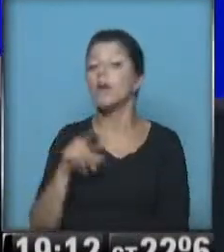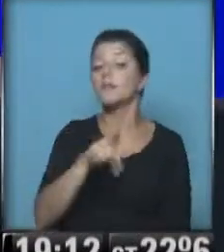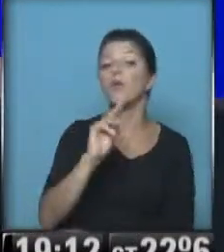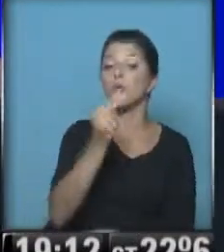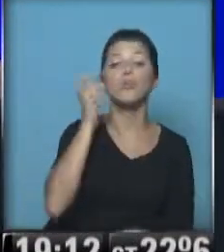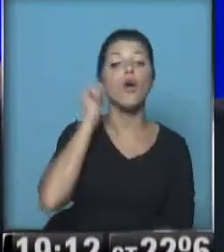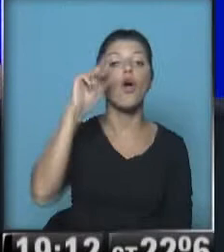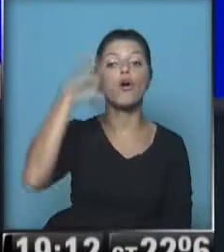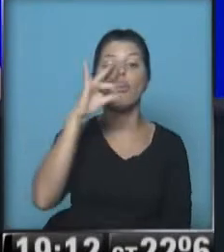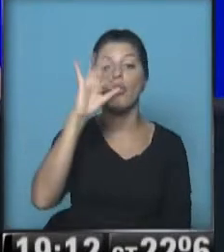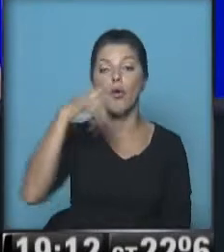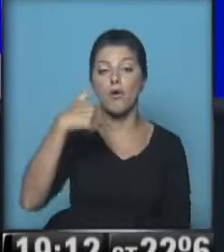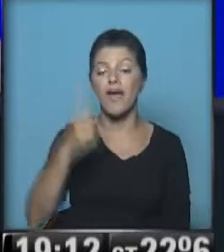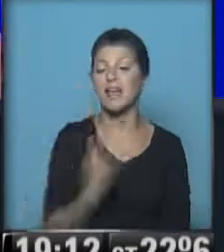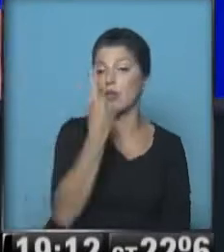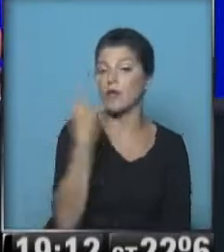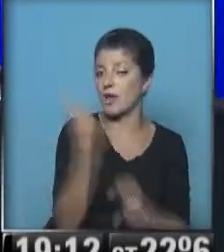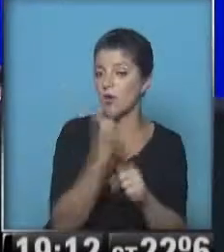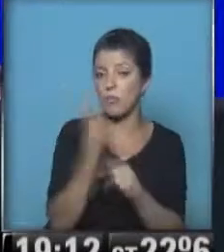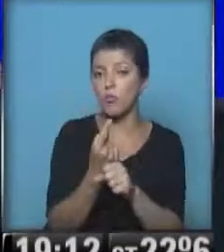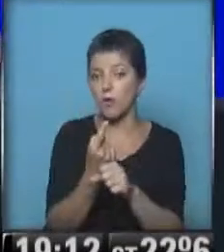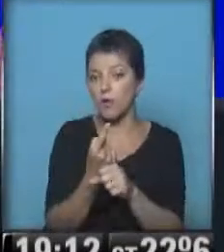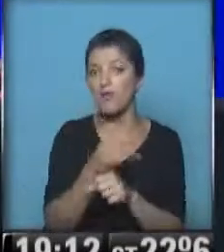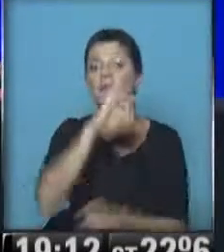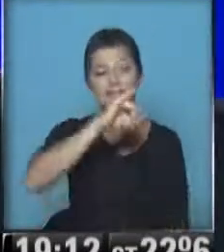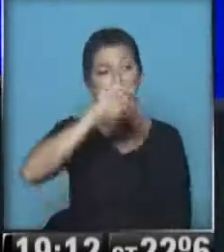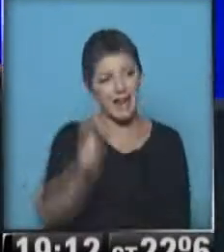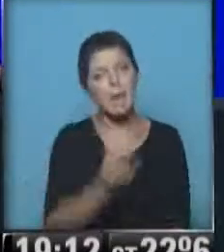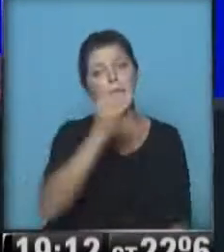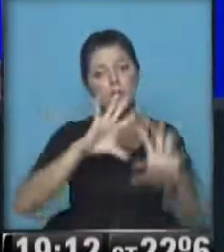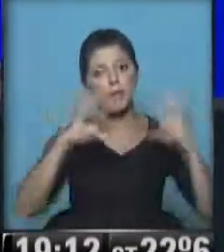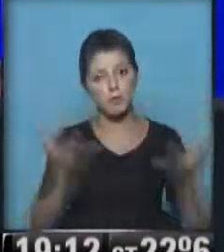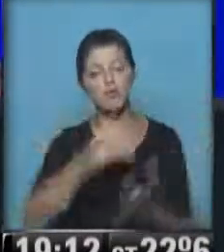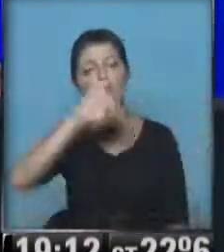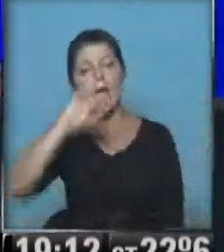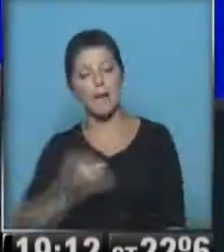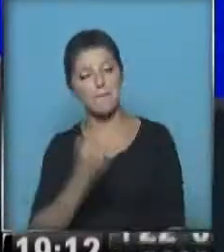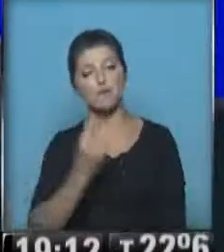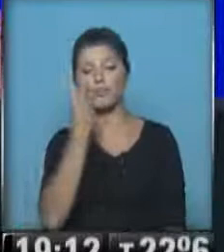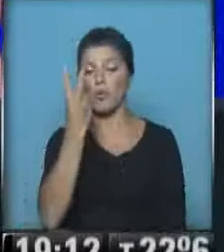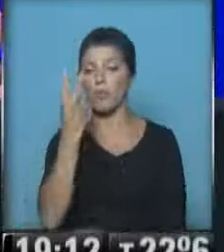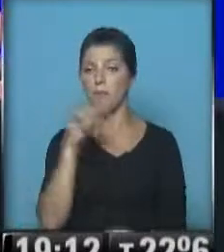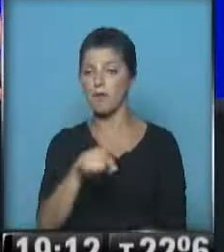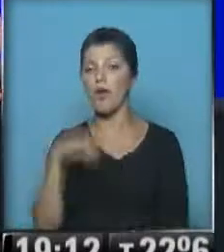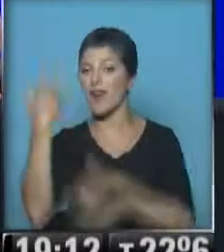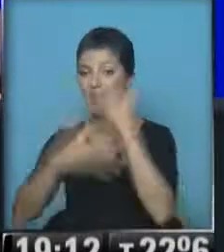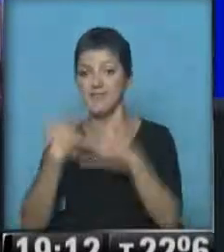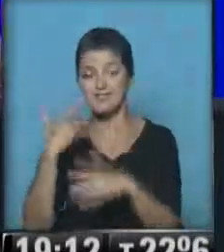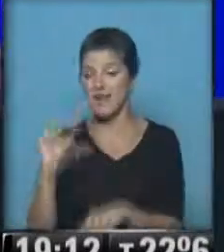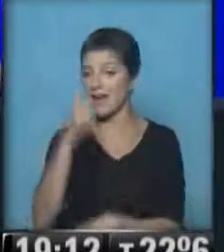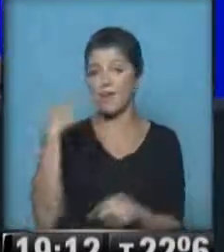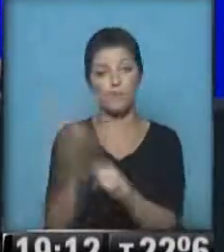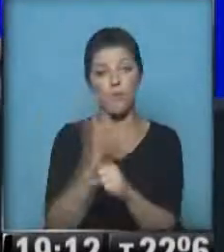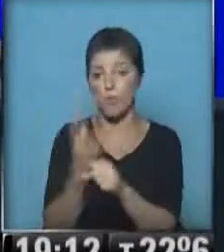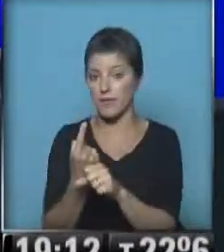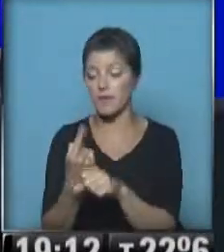y la única batalla que no pudo ganar fue campeón del mundo, fue subcampeón del mundo y no pudo ganar contra la violencia, decía él habitualmente.